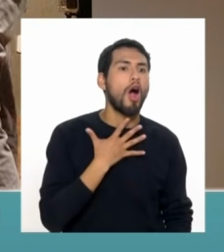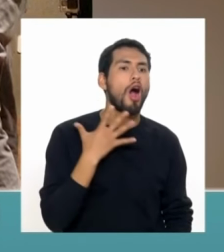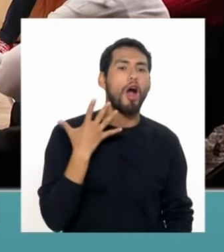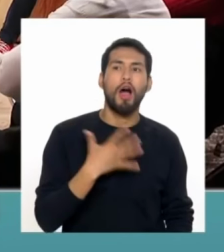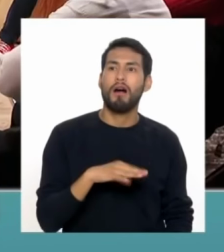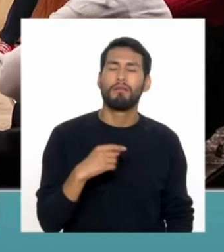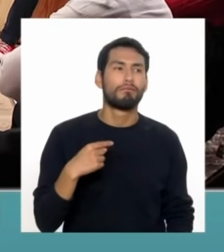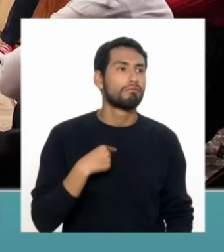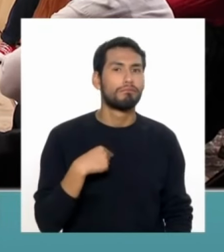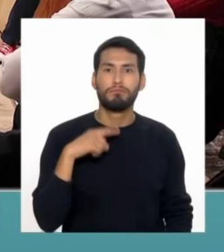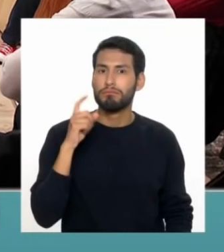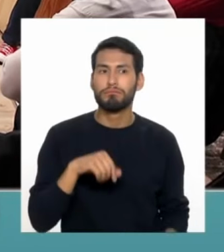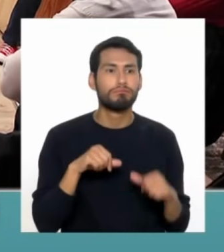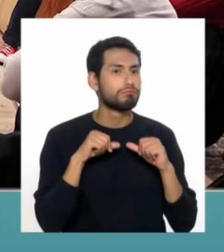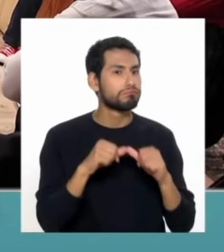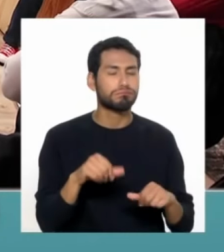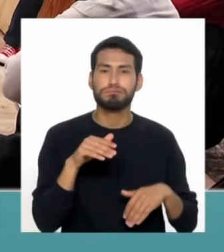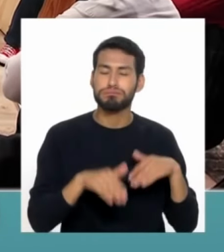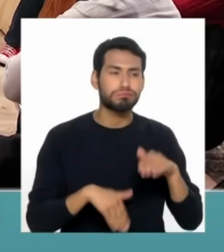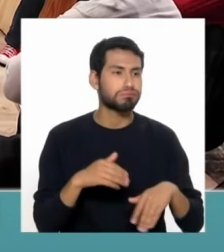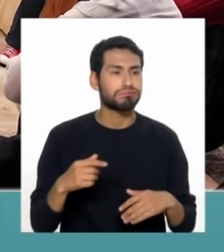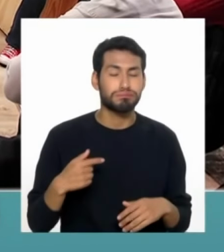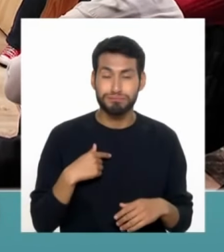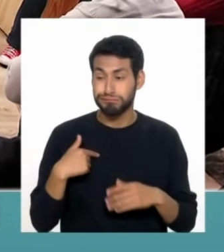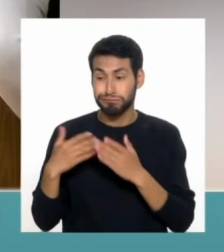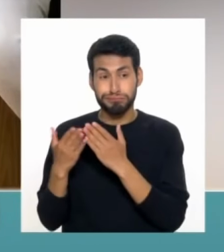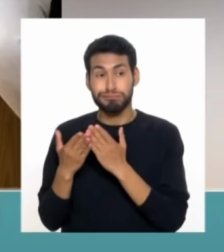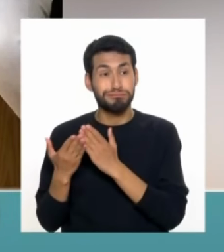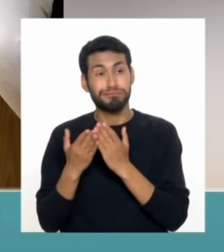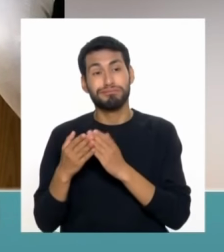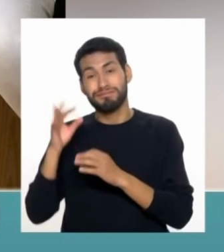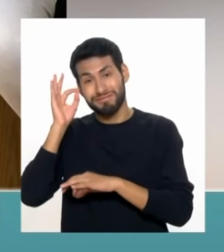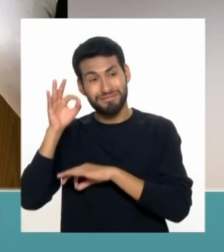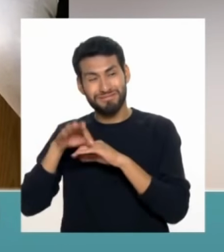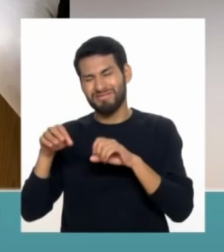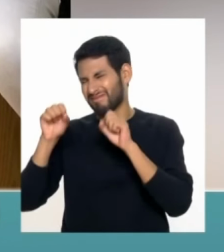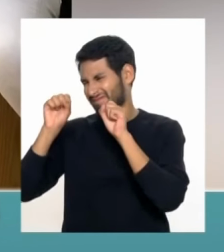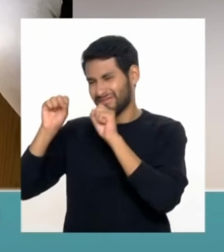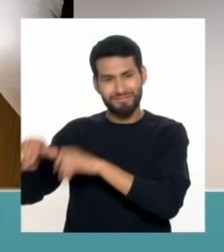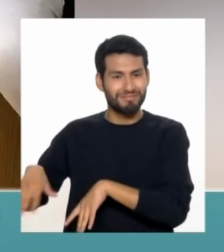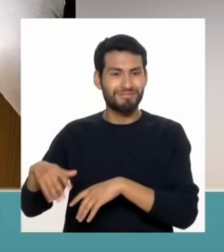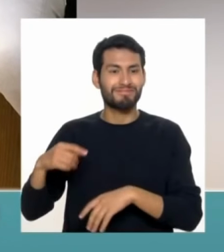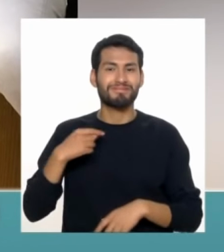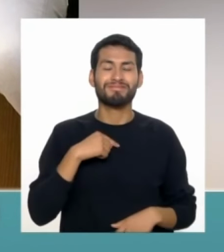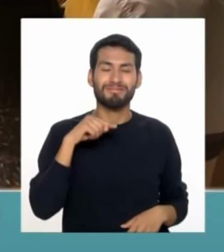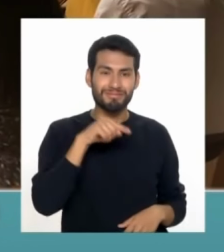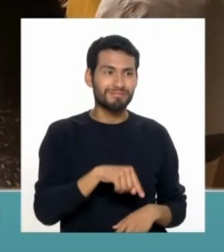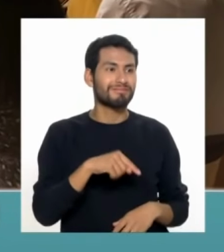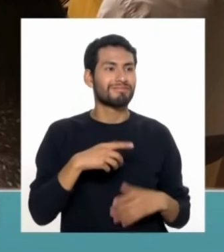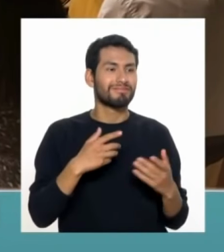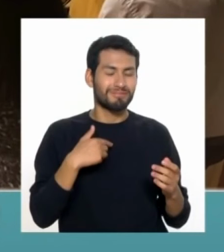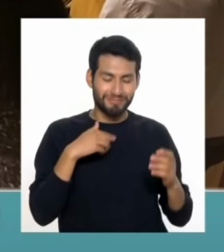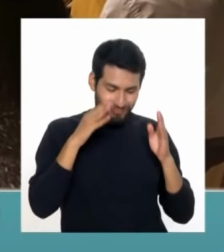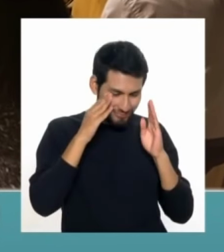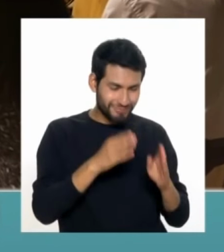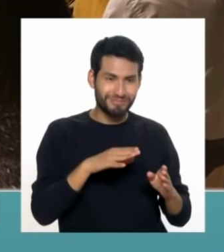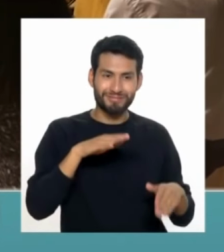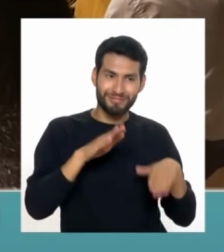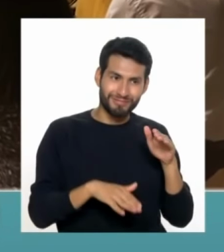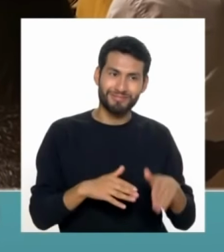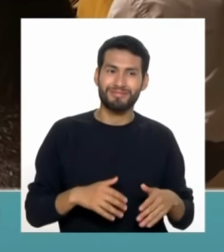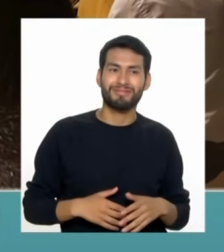que seguir con esto, ¿no? O sea, yo dejé de estudiar ingeniería para dedicarme,